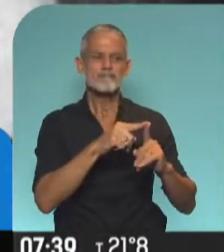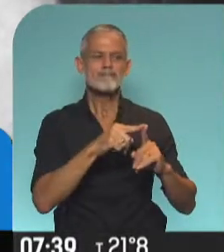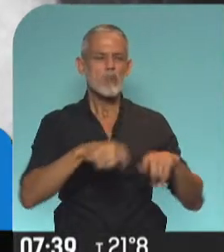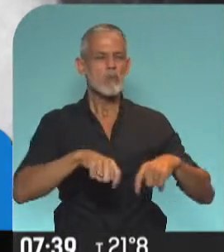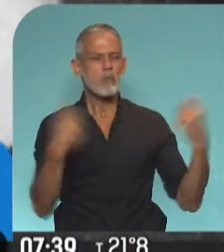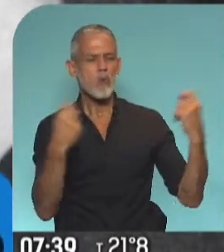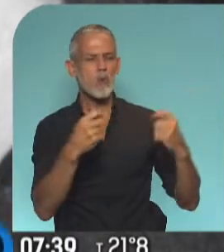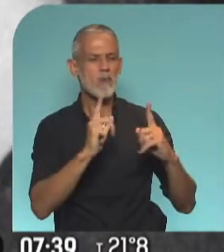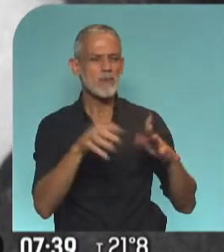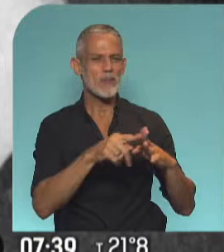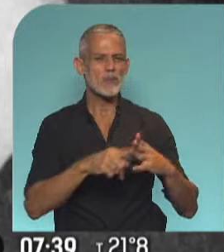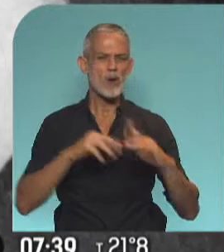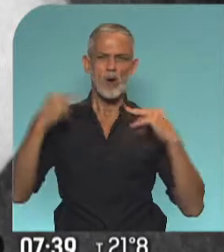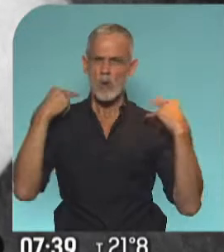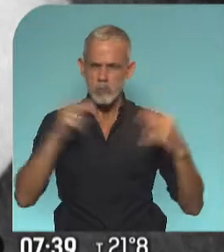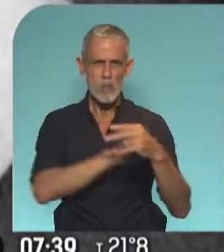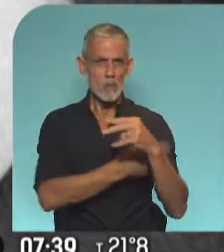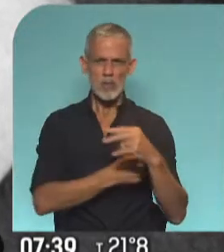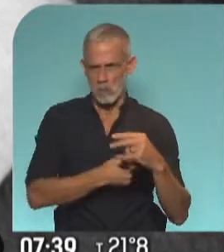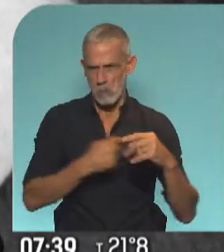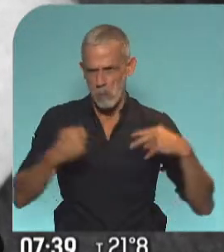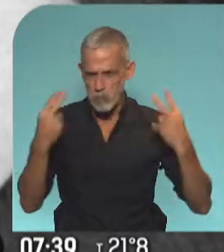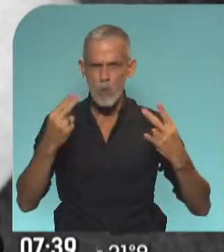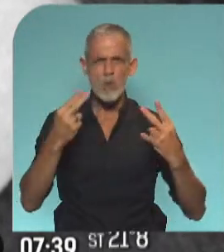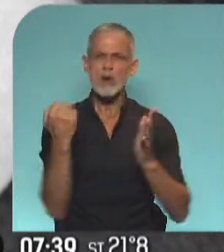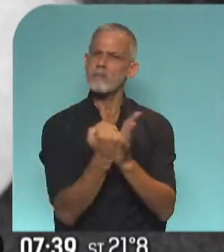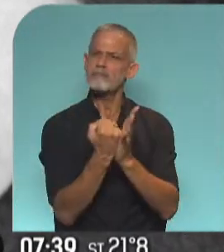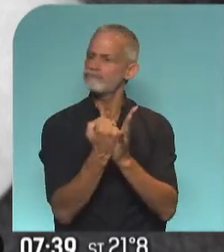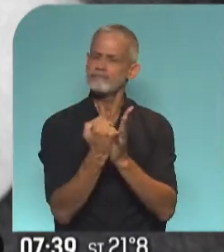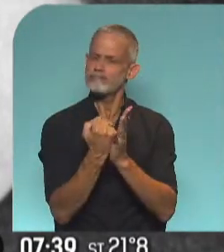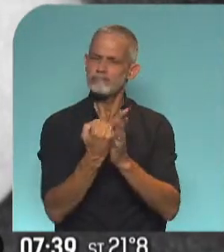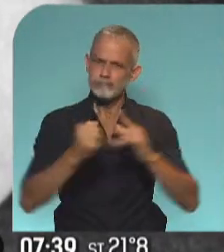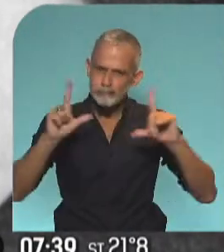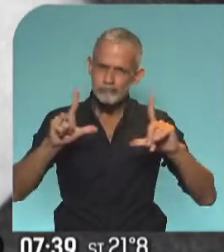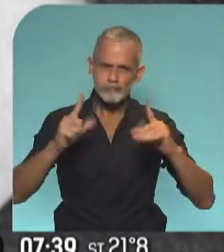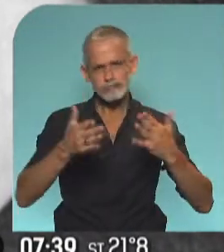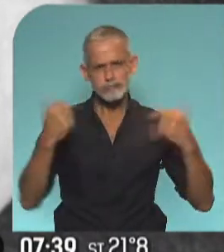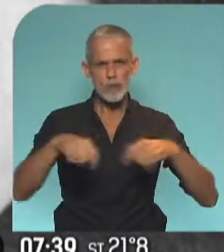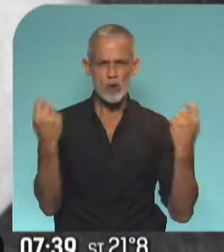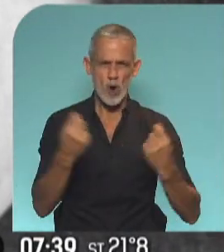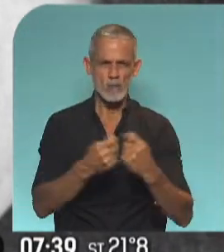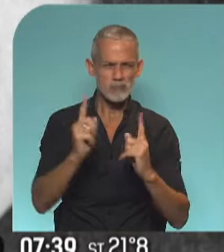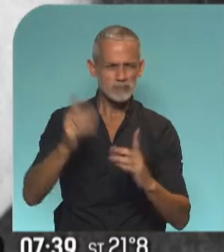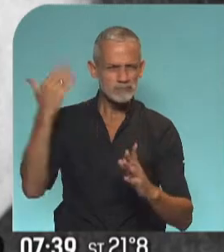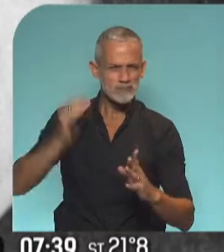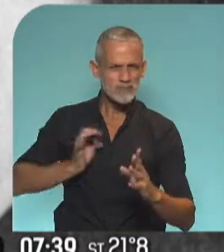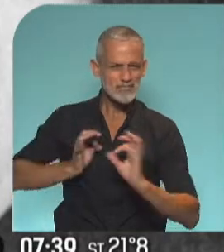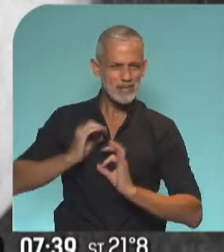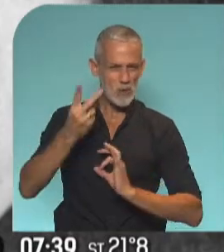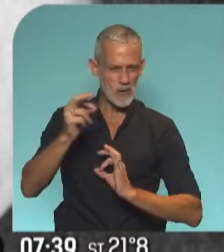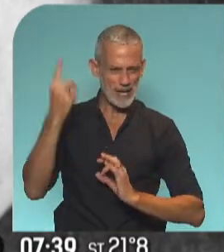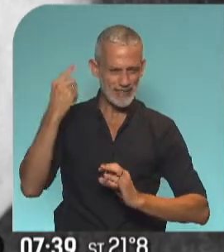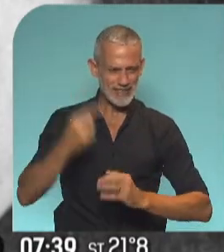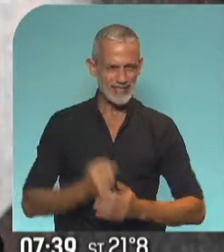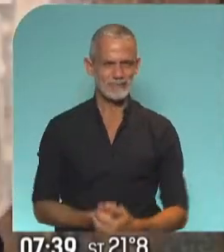moldes, se enfrentaron al poder y a los estereotipos que estaban tan presentes a principios del siglo XX.